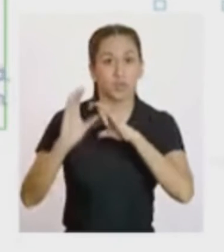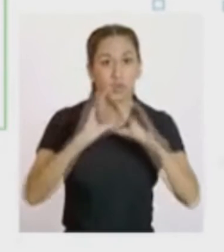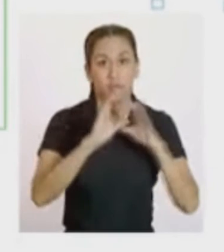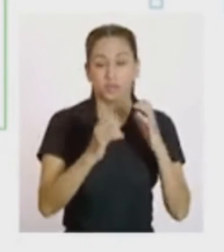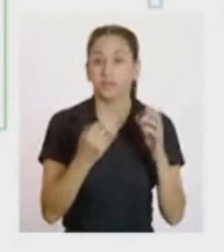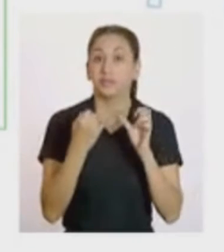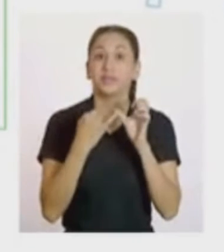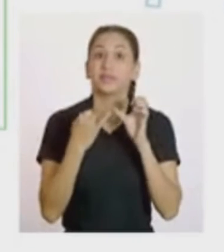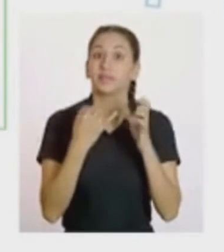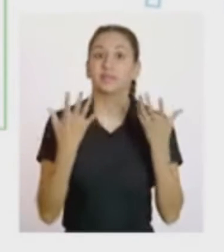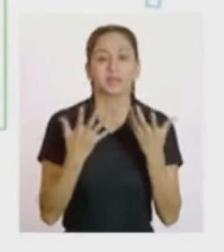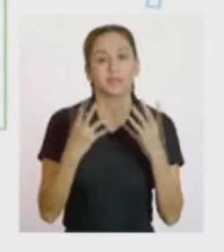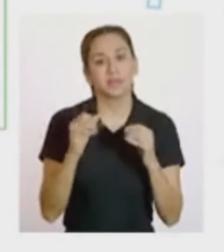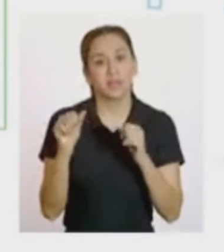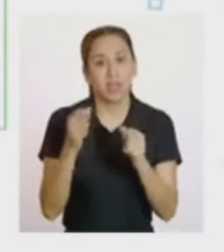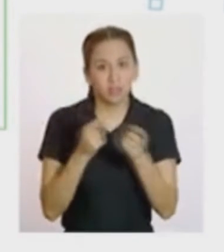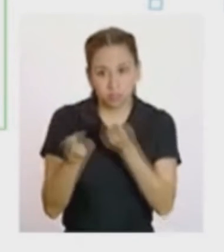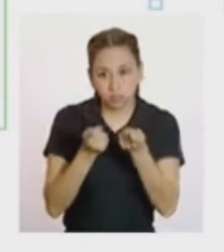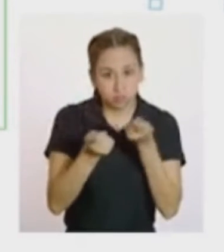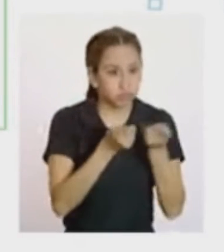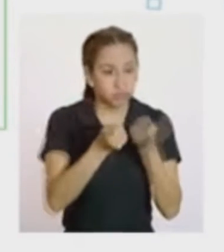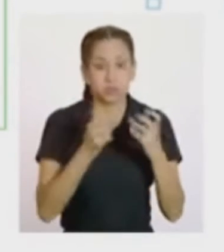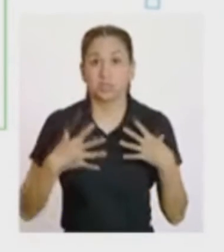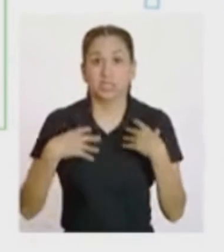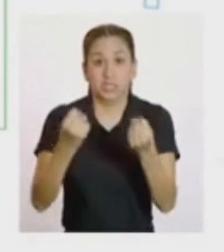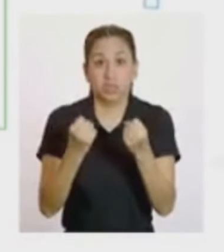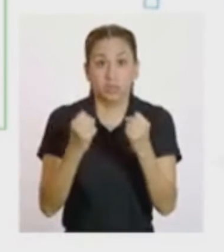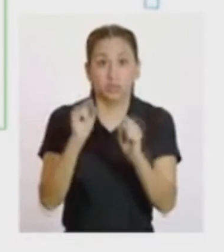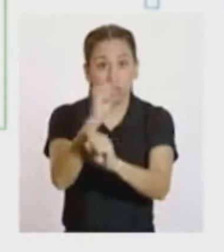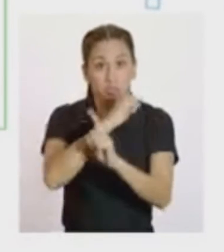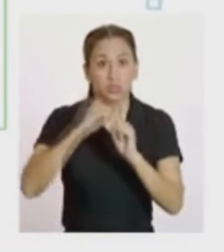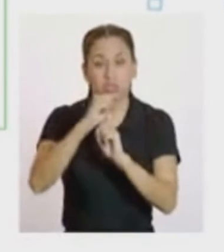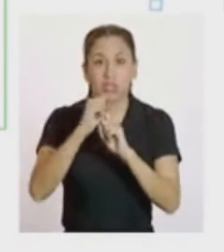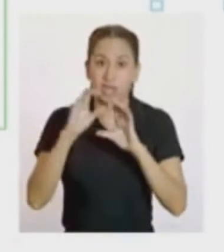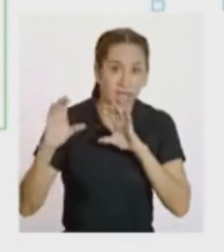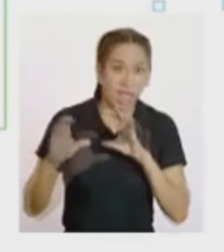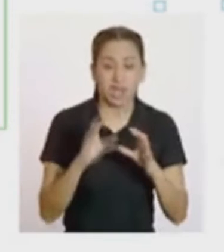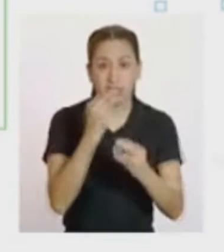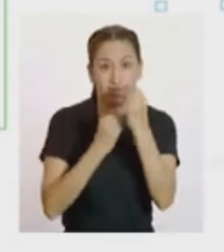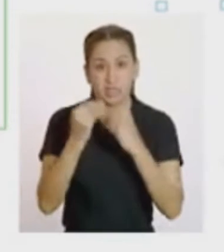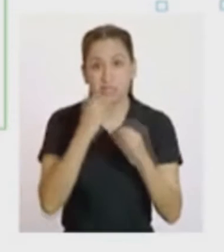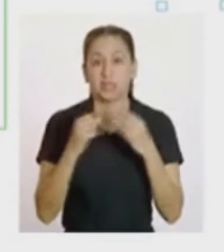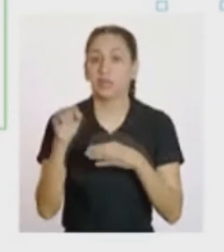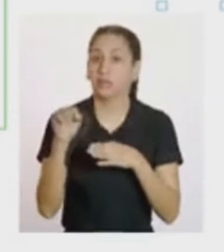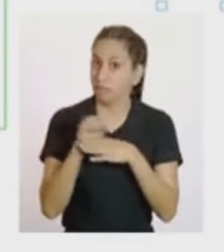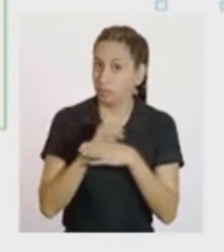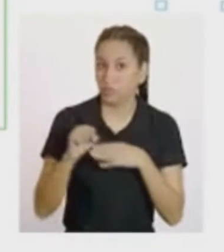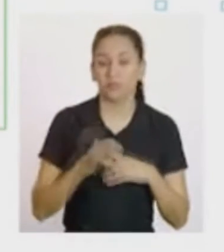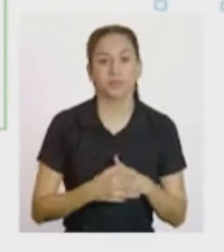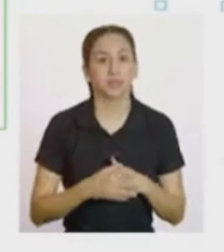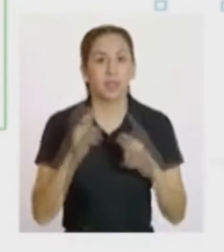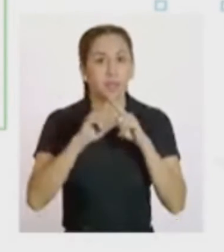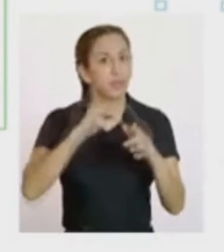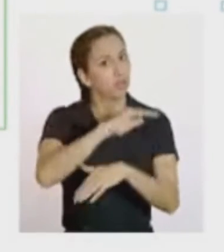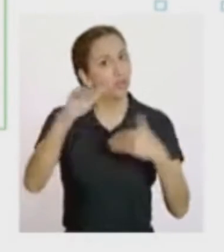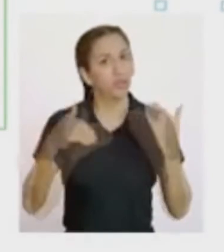6. Articulación con los servicios de salud sociales, actividad física y alimentación. Pero todas